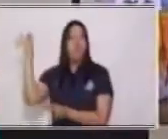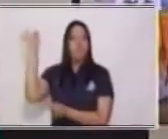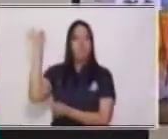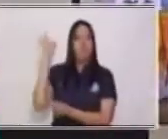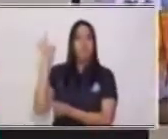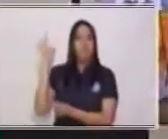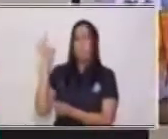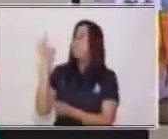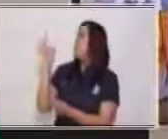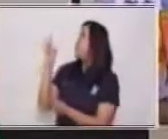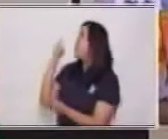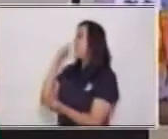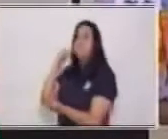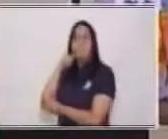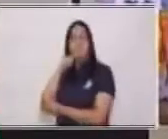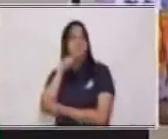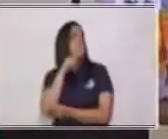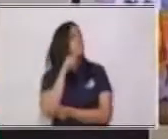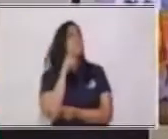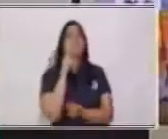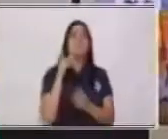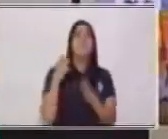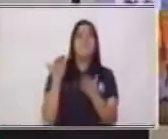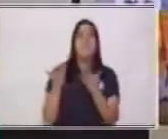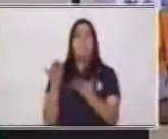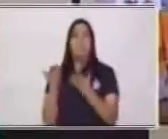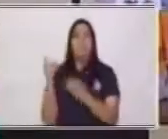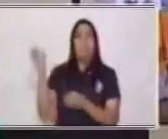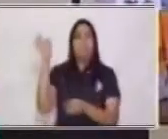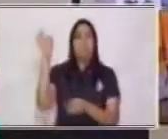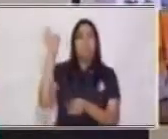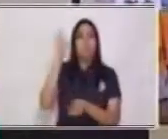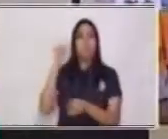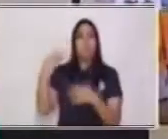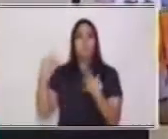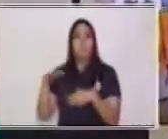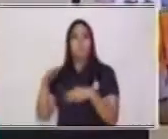Ay, ¿qué será eso? Tengo miedo que sea un mosquito.